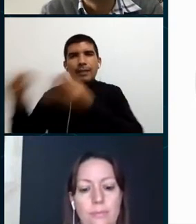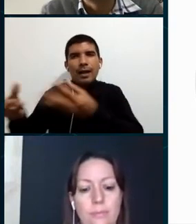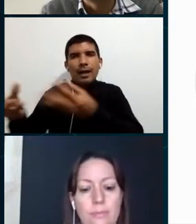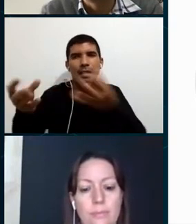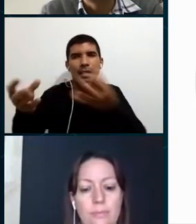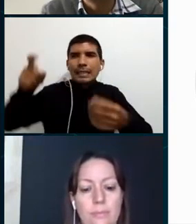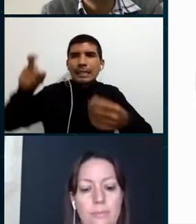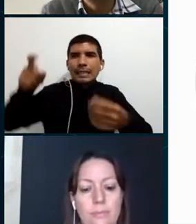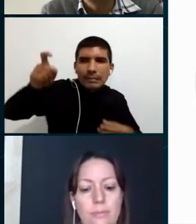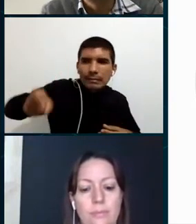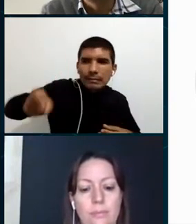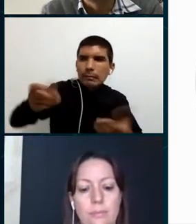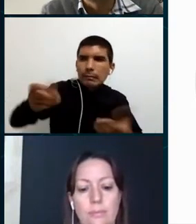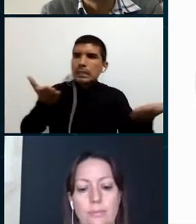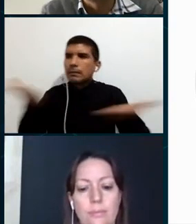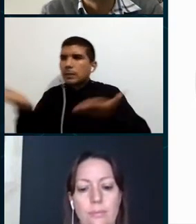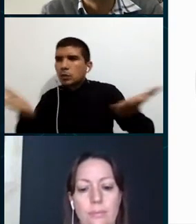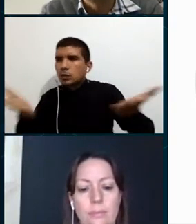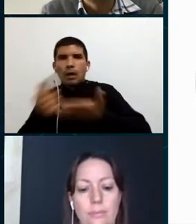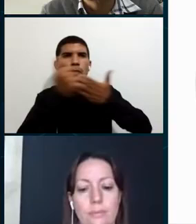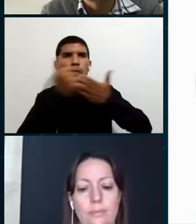de un usuario que hoy en día